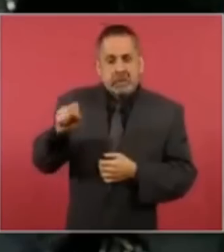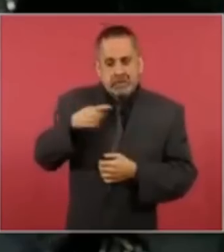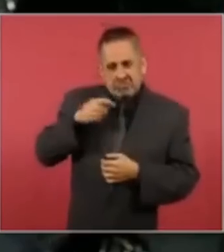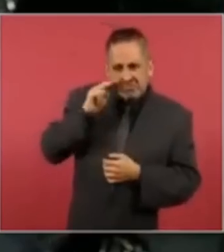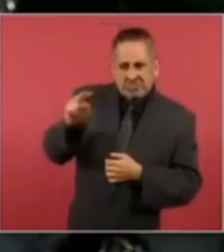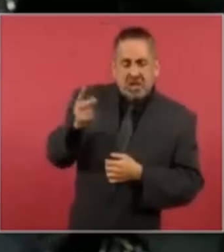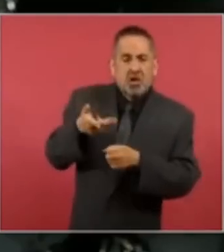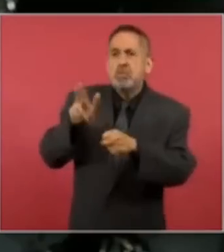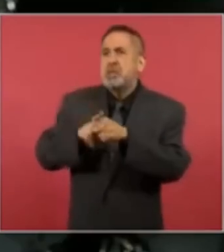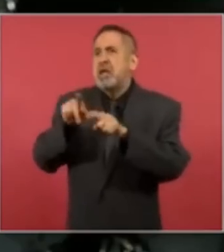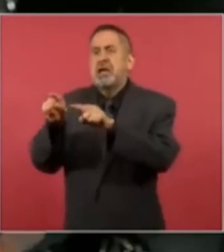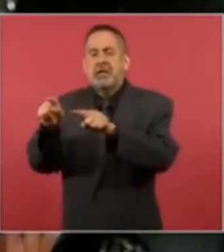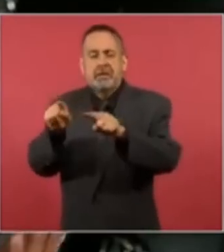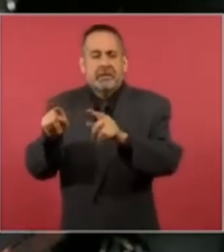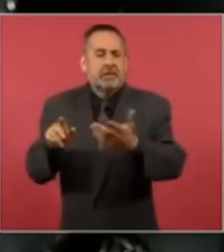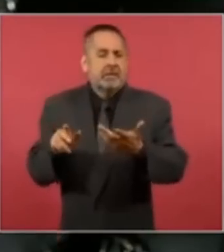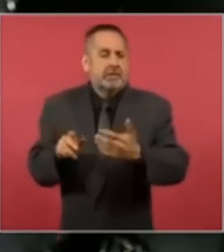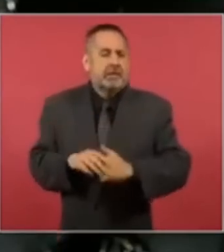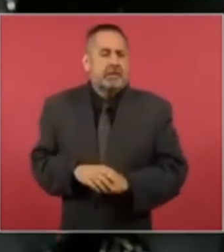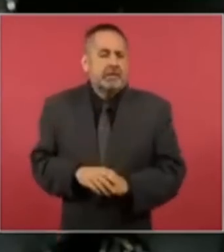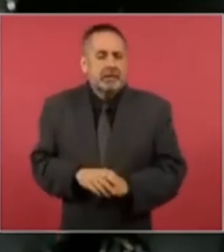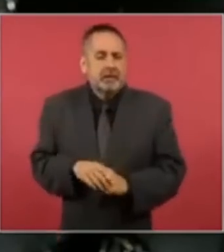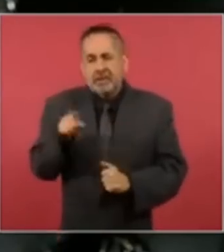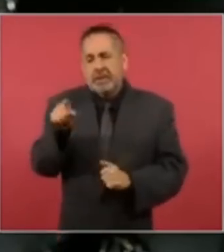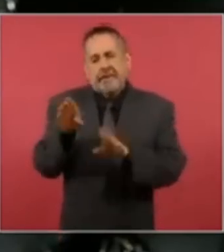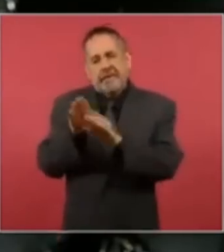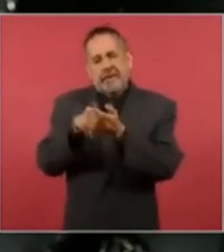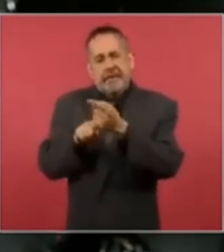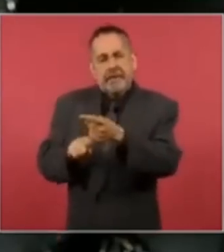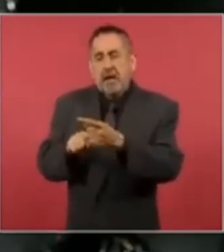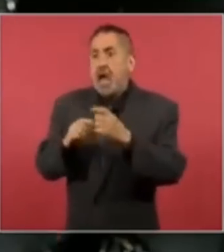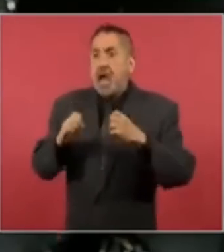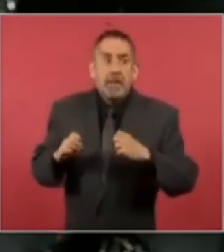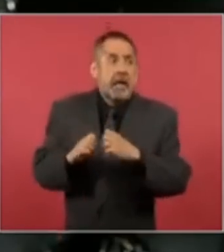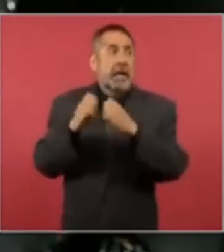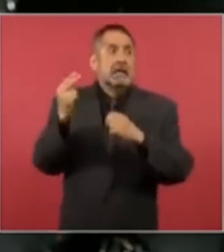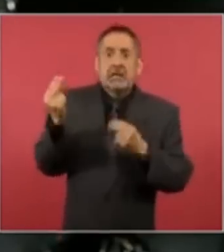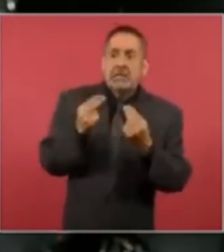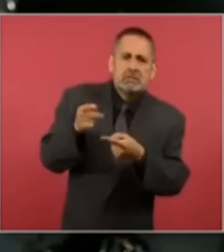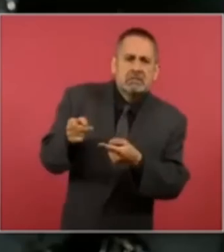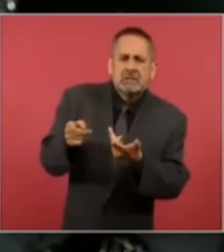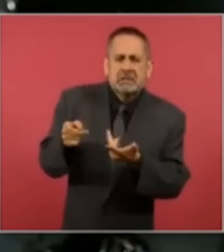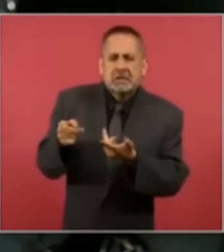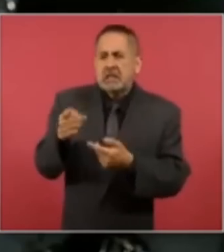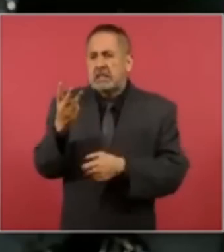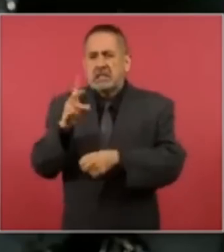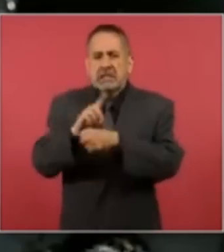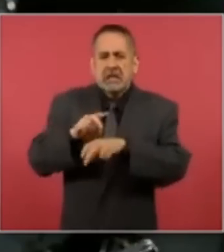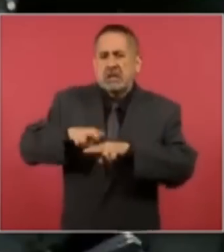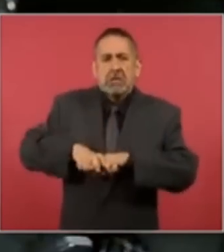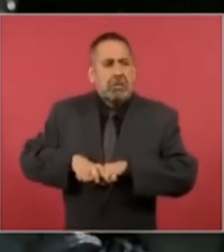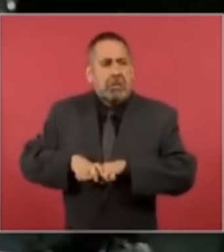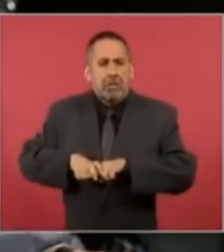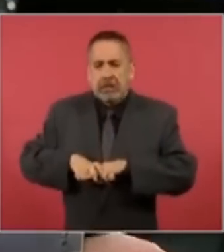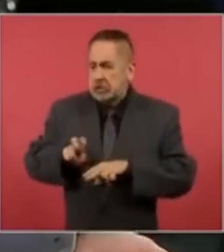vemos clínicas donde en el servicio de urgencias hay gente que está hasta 3 días sentada en